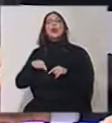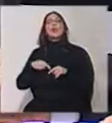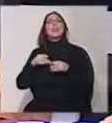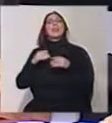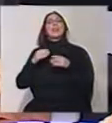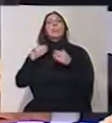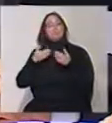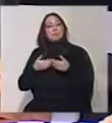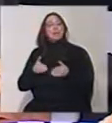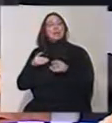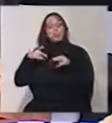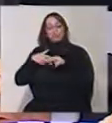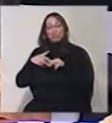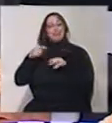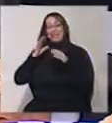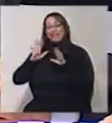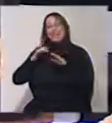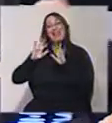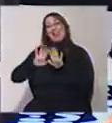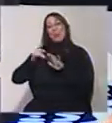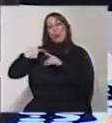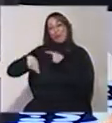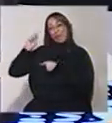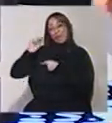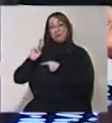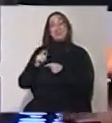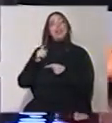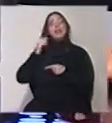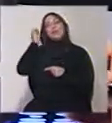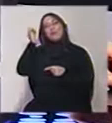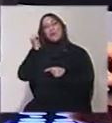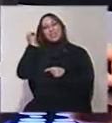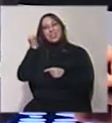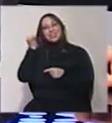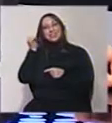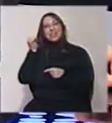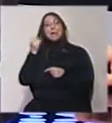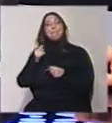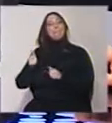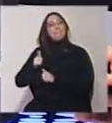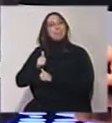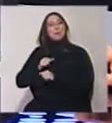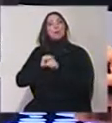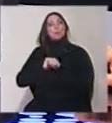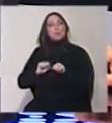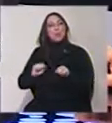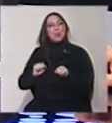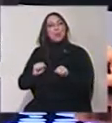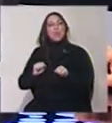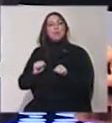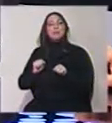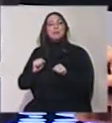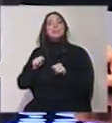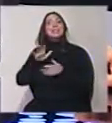el licenciado Rolando Arbezún, que es, bueno, ¿es una fantasía que los militares pueden aportar a